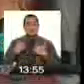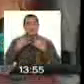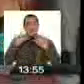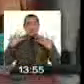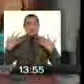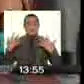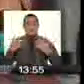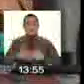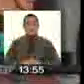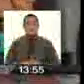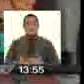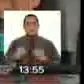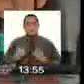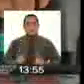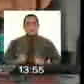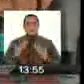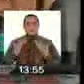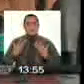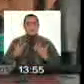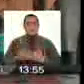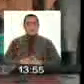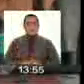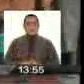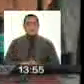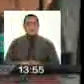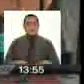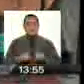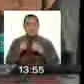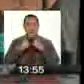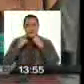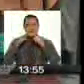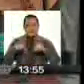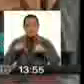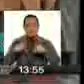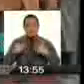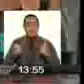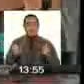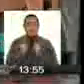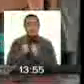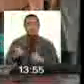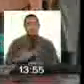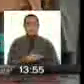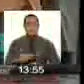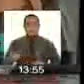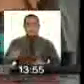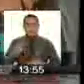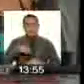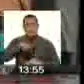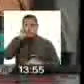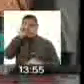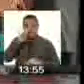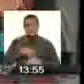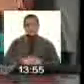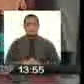alegría, qué felicidad de estar con nuestro presidente de la República.